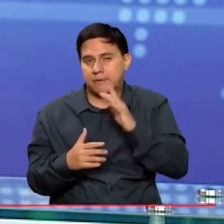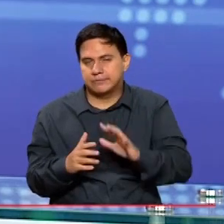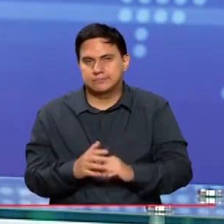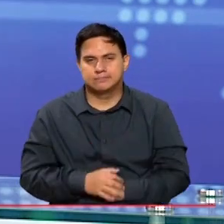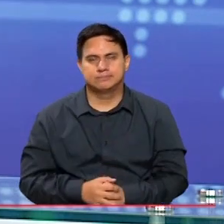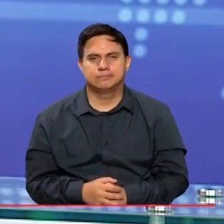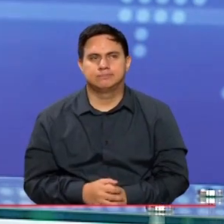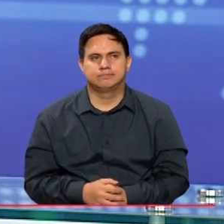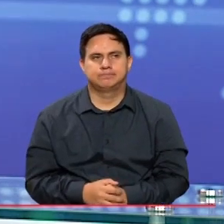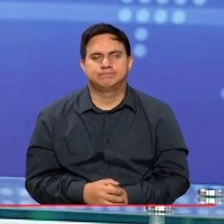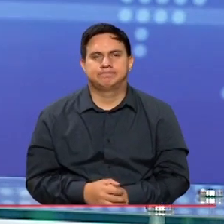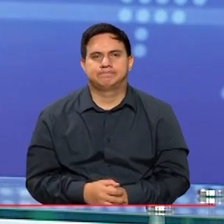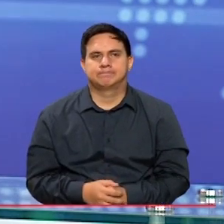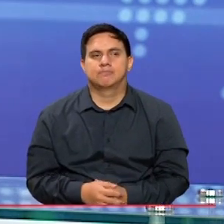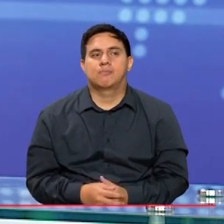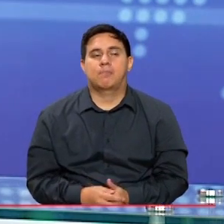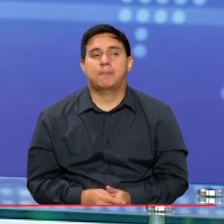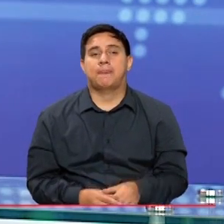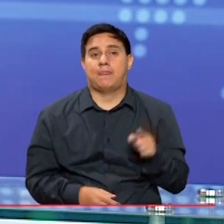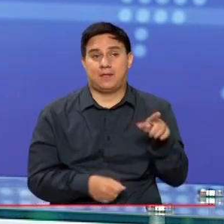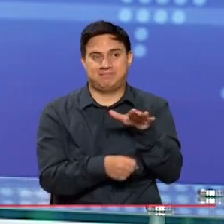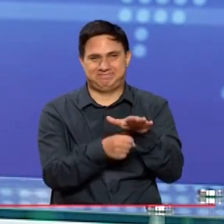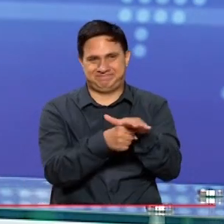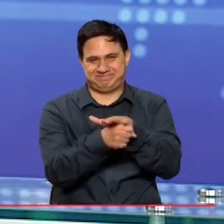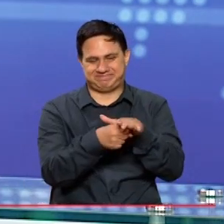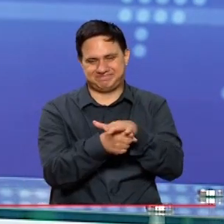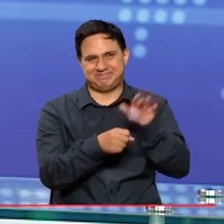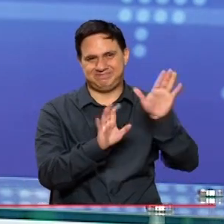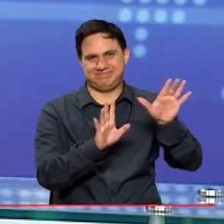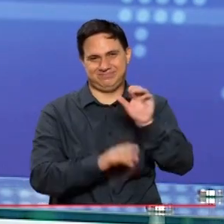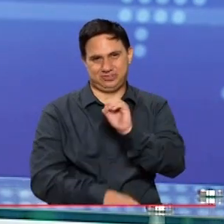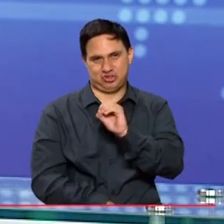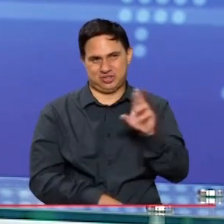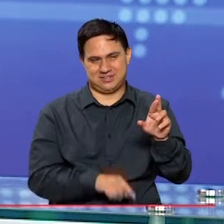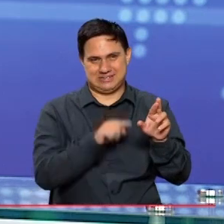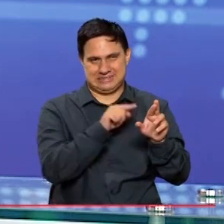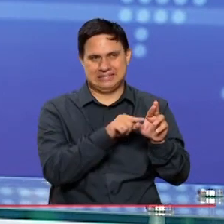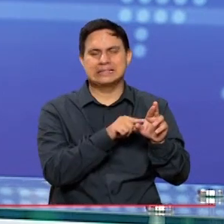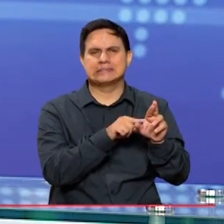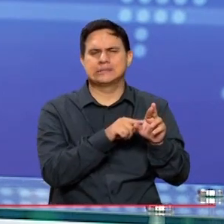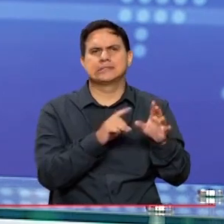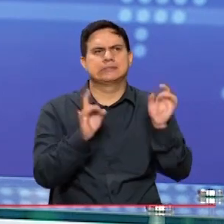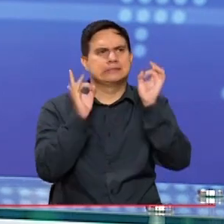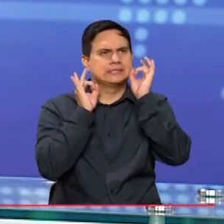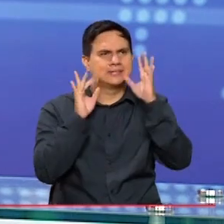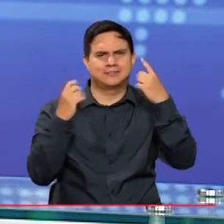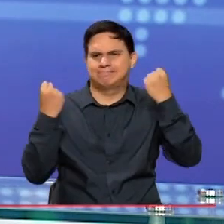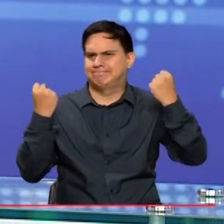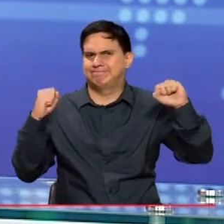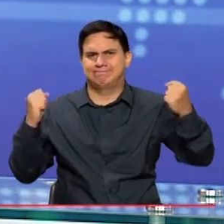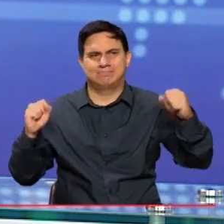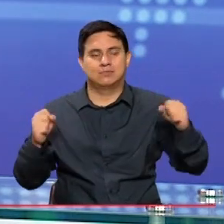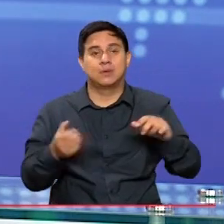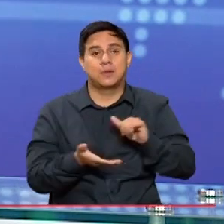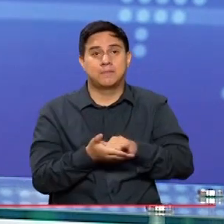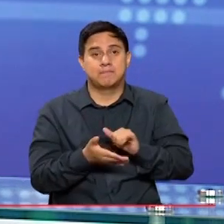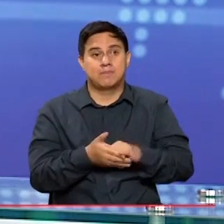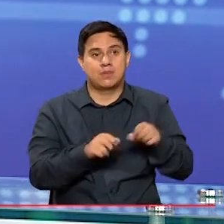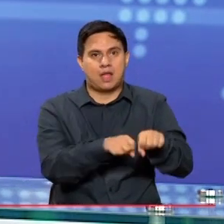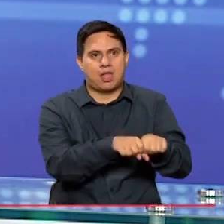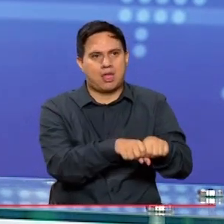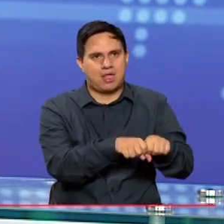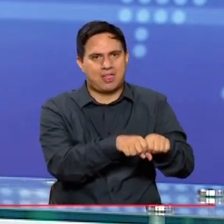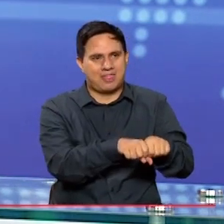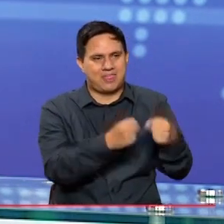Los residentes de un barrio del oriente de Cali están desesperados por un daño en la red de alcantarillado que desde hace más de un mes